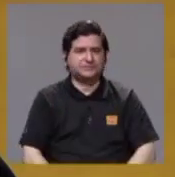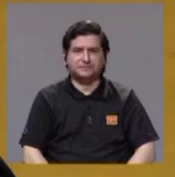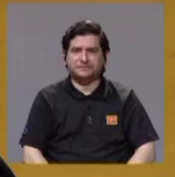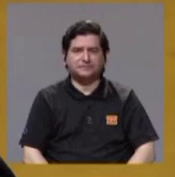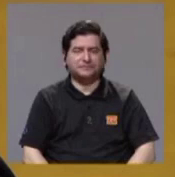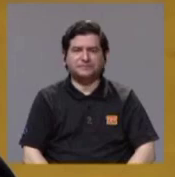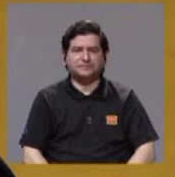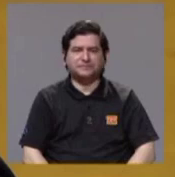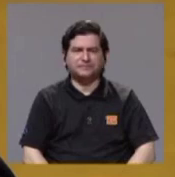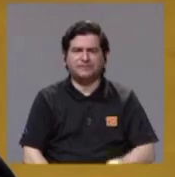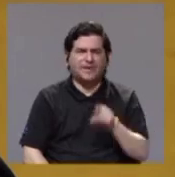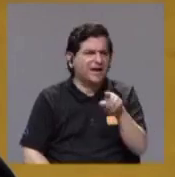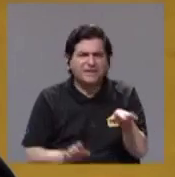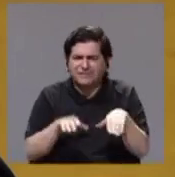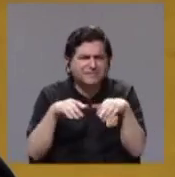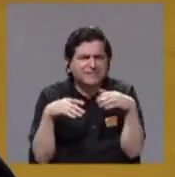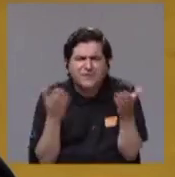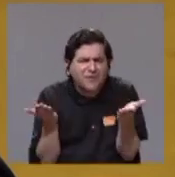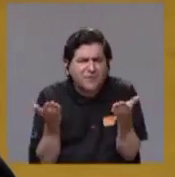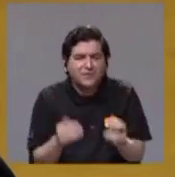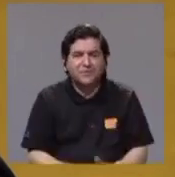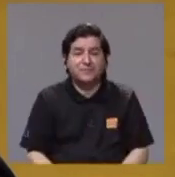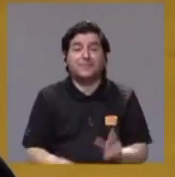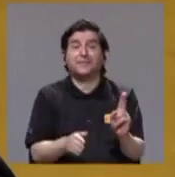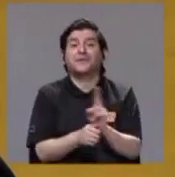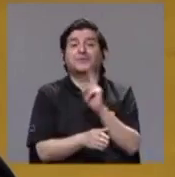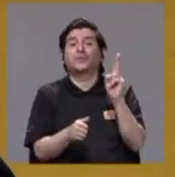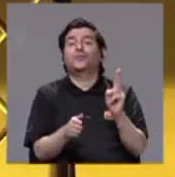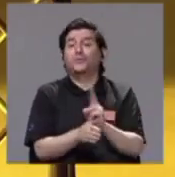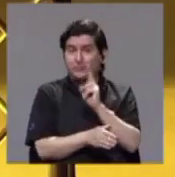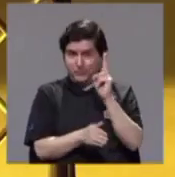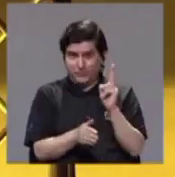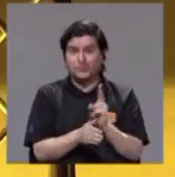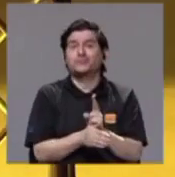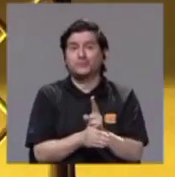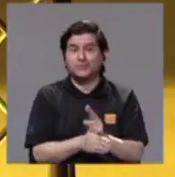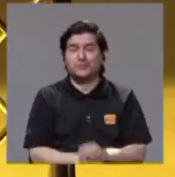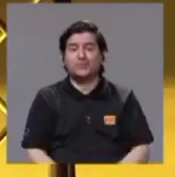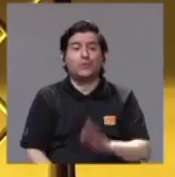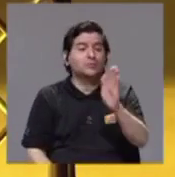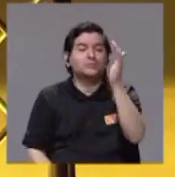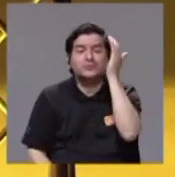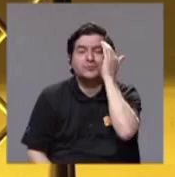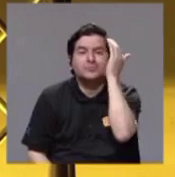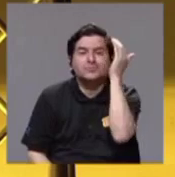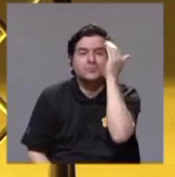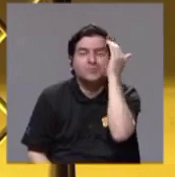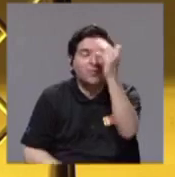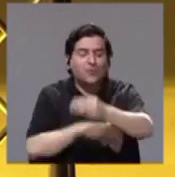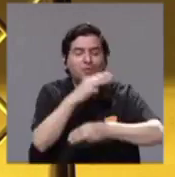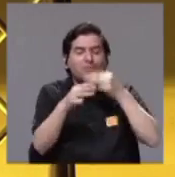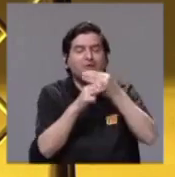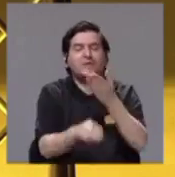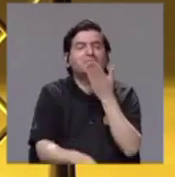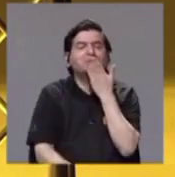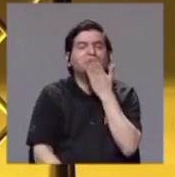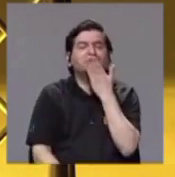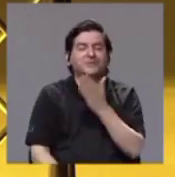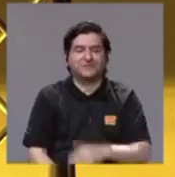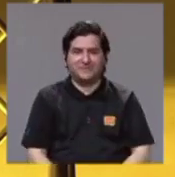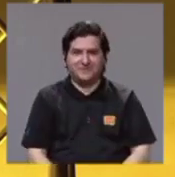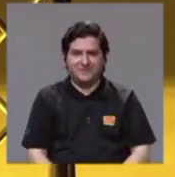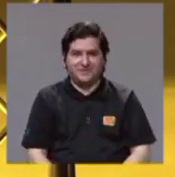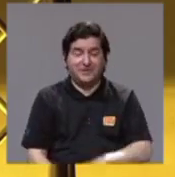¿Cómo lo hizo? Utilizando su conocimiento del mundo